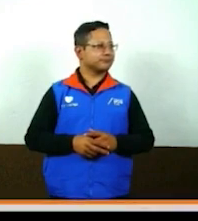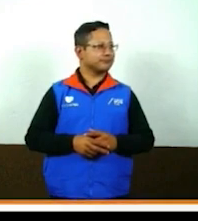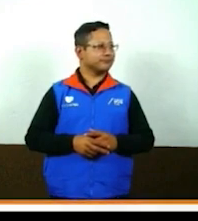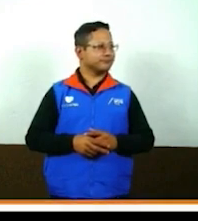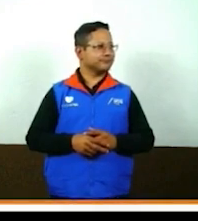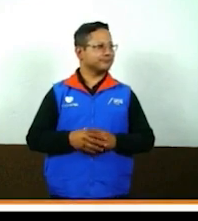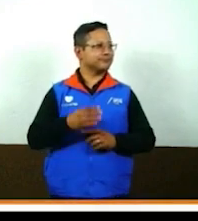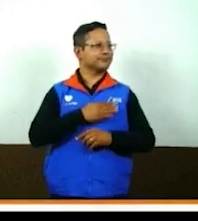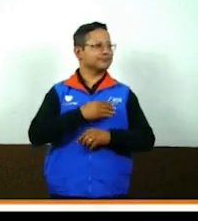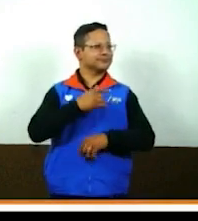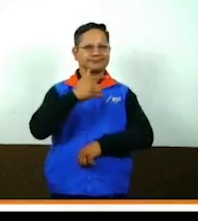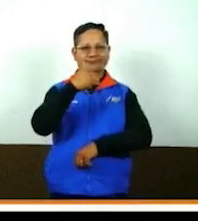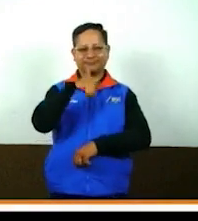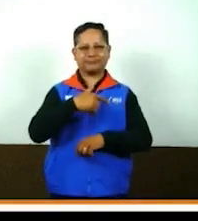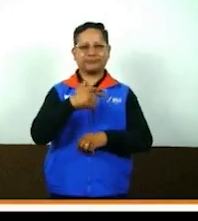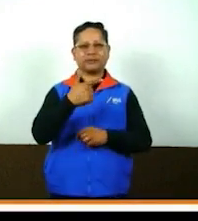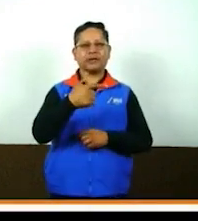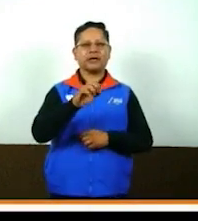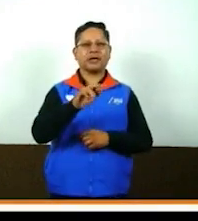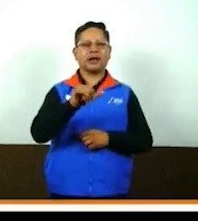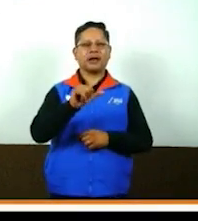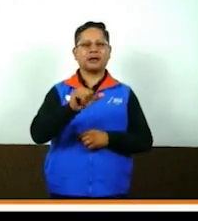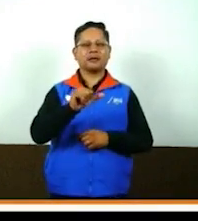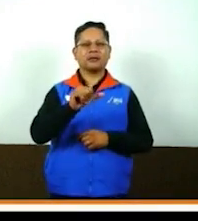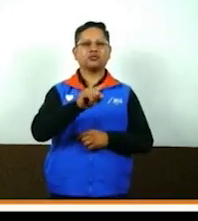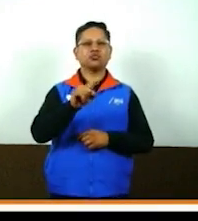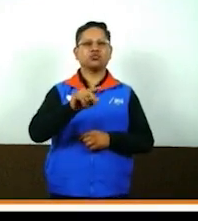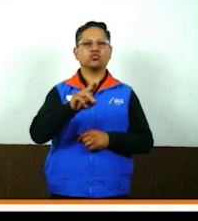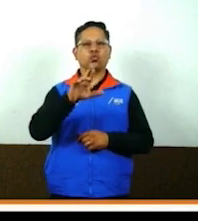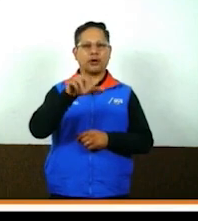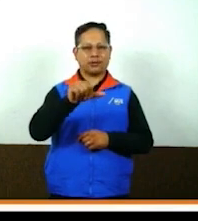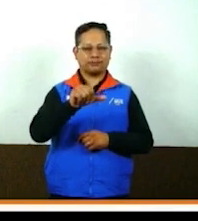Muy buenas noches, Gerardo Valdés de Sura Asset Management.